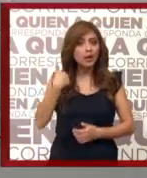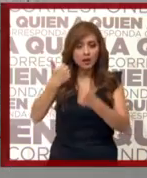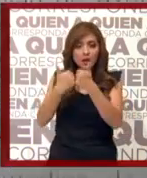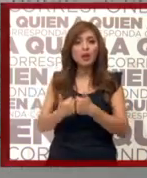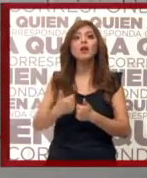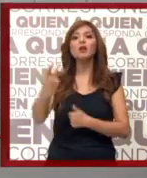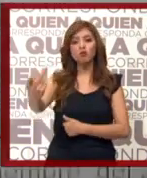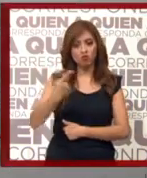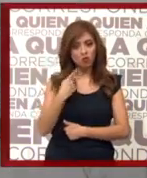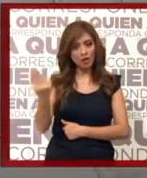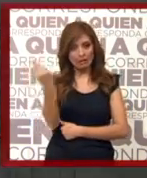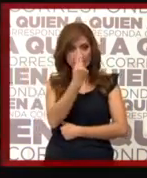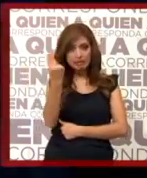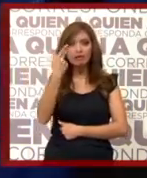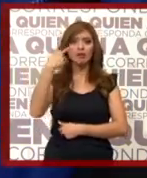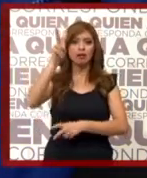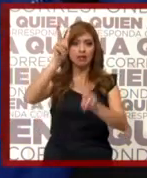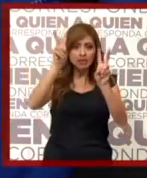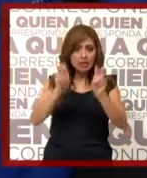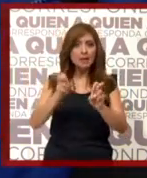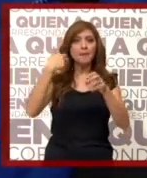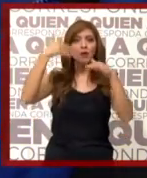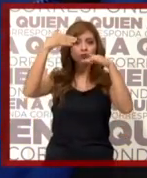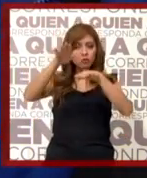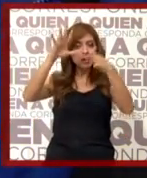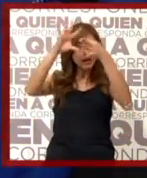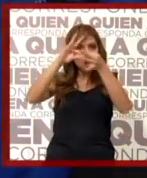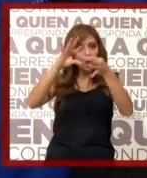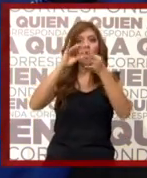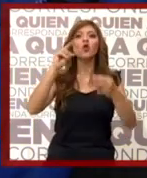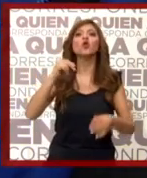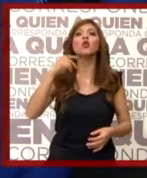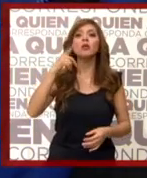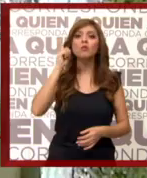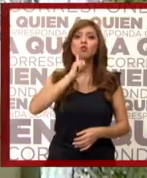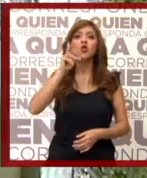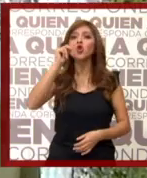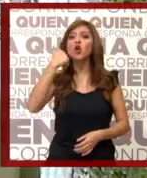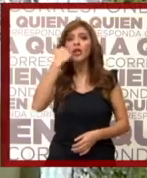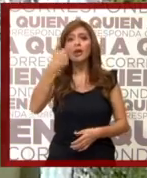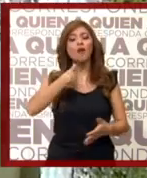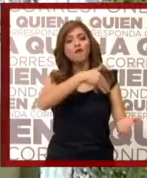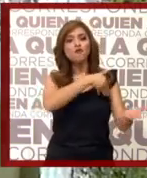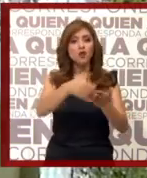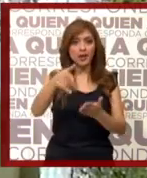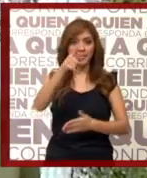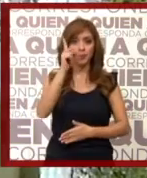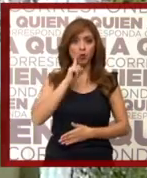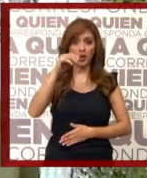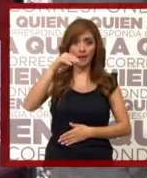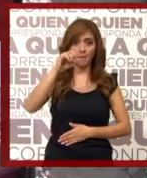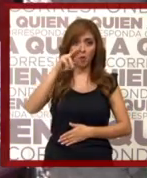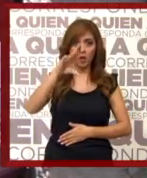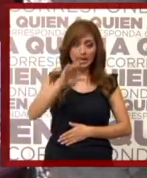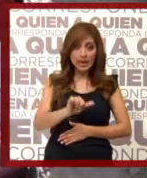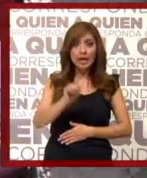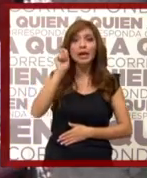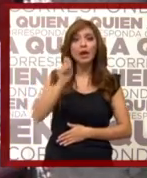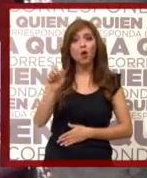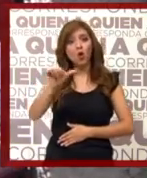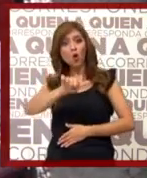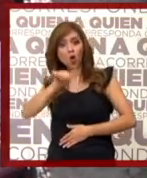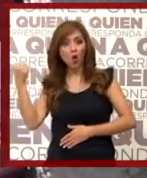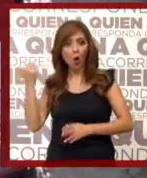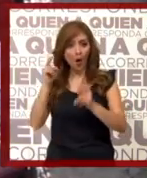vamos a dialogar, comadre. Y me dijo, no quiero nada, quiero que se salgan de mi casa. Mónica Morones dice que gracias a la bondad de